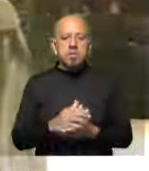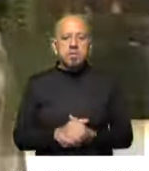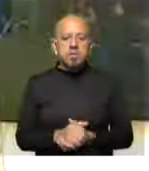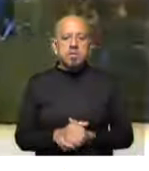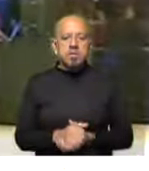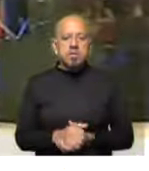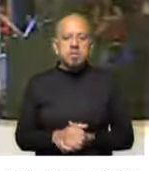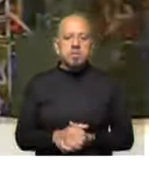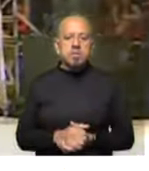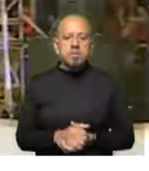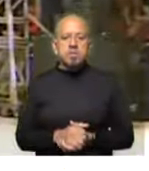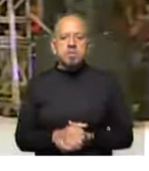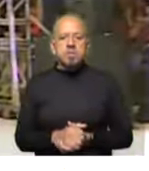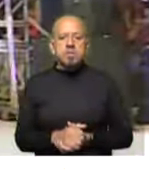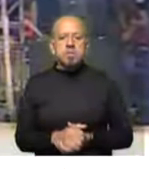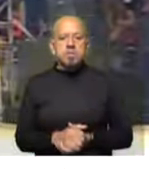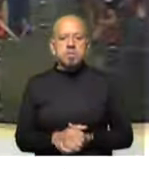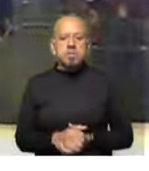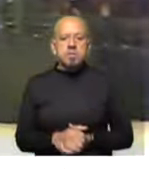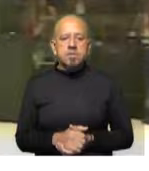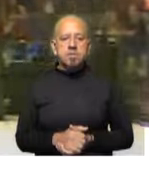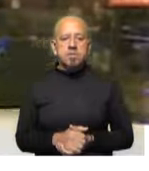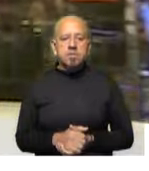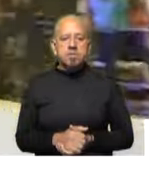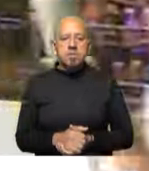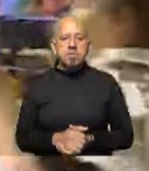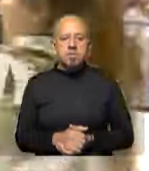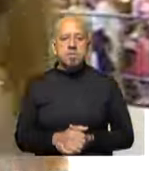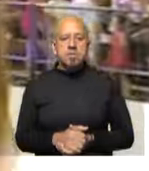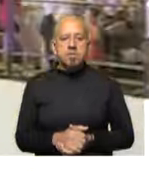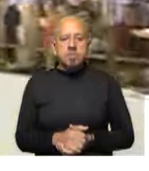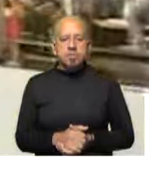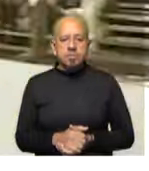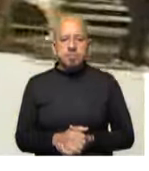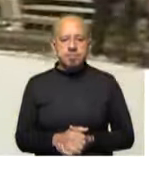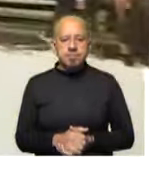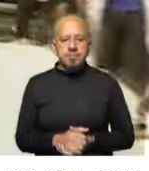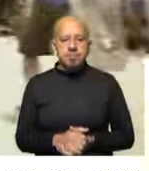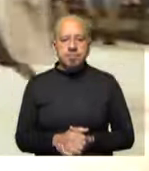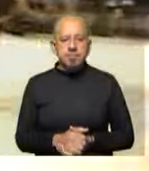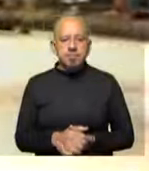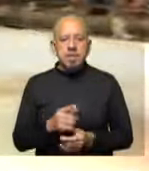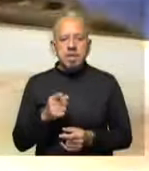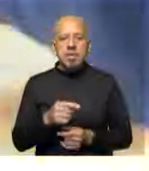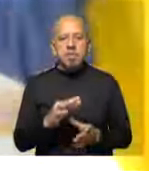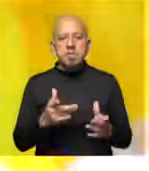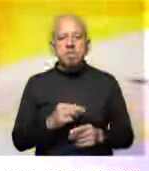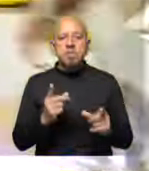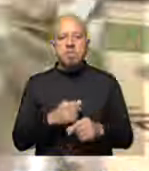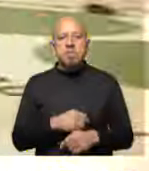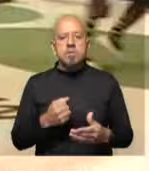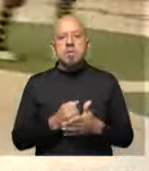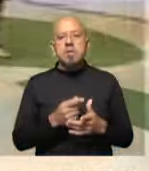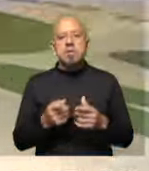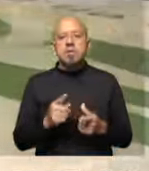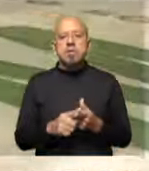agrupaciones carnavalescas estamos en lo que es la plaza cagan acá por 18 de julio donde es el final del desfile y algunos conjuntos se suben al escenario a